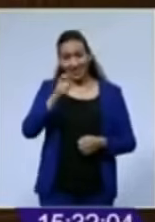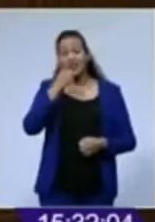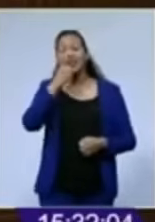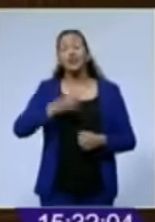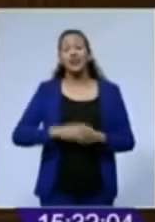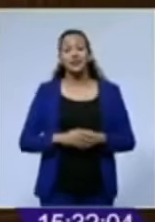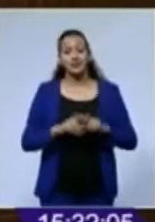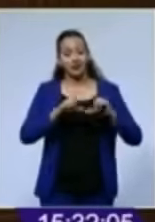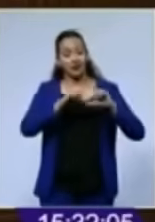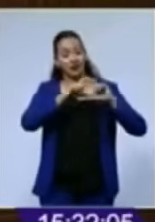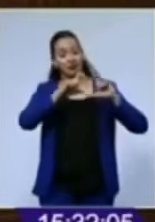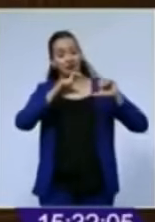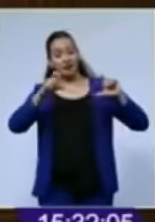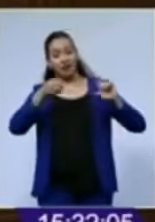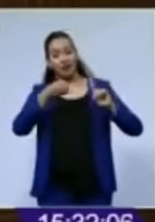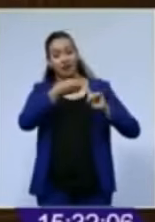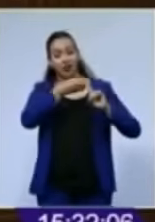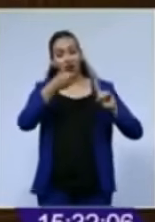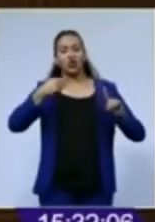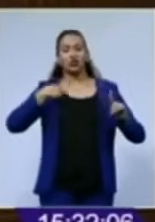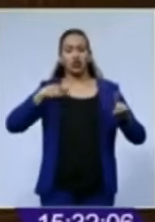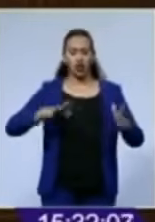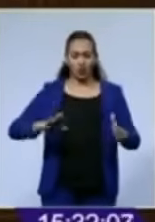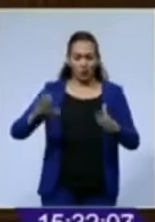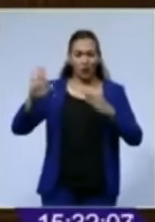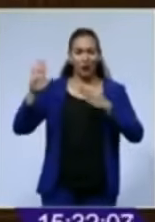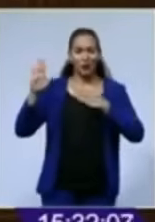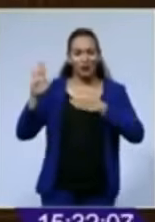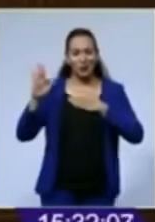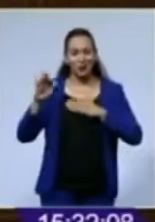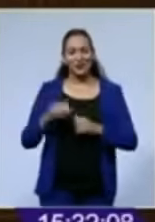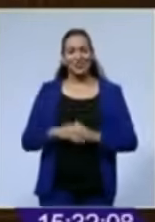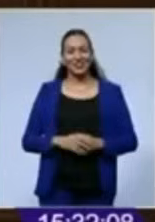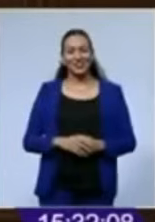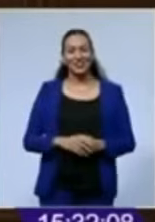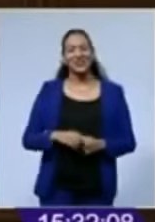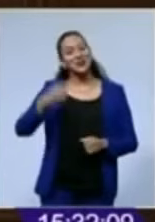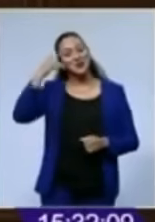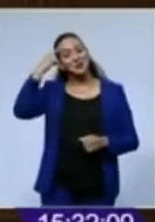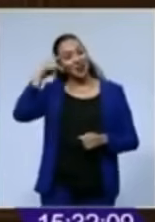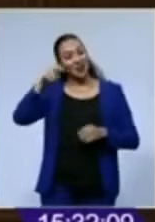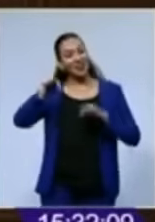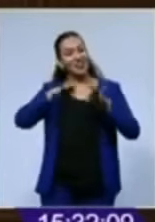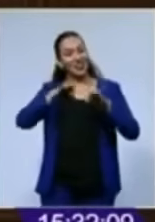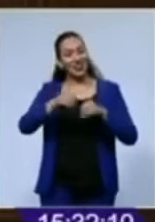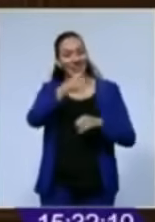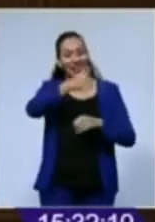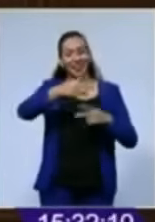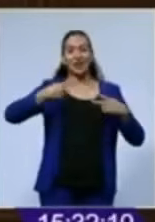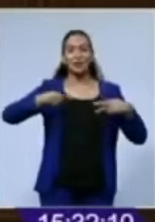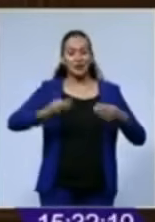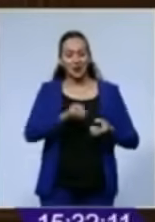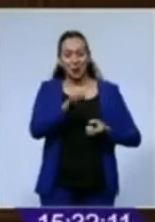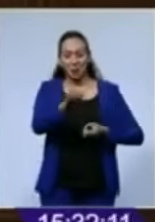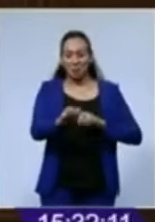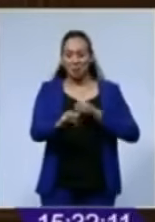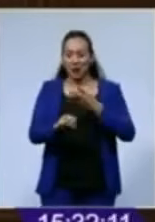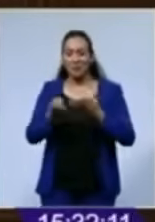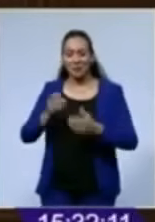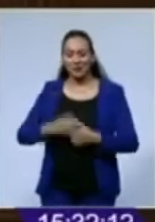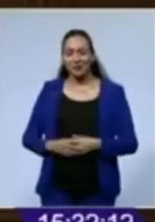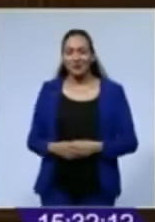clásica de que me comprometo a dar a cada qui lo que corresponde y para ello dejo en